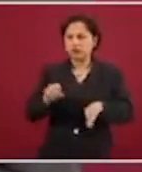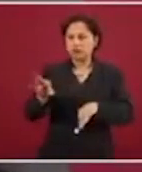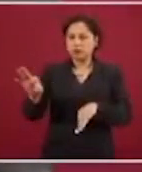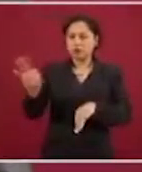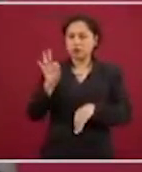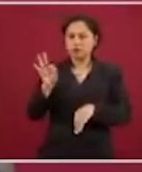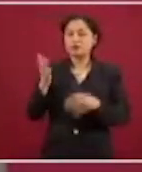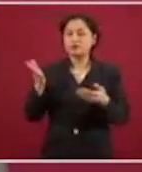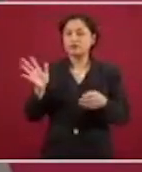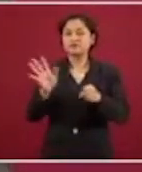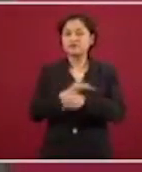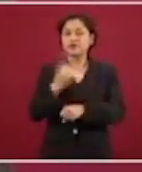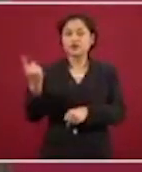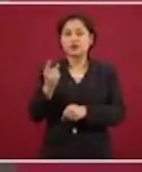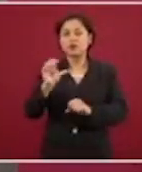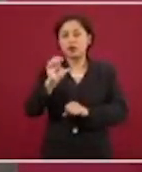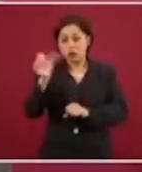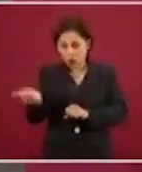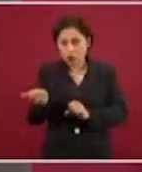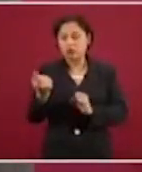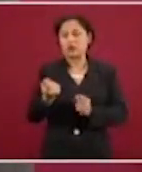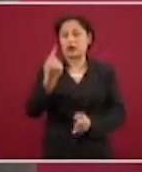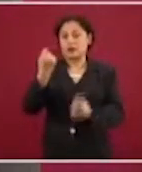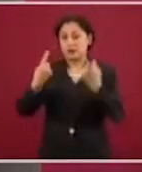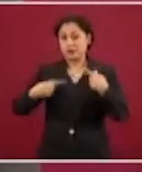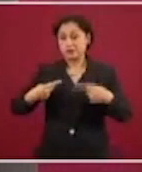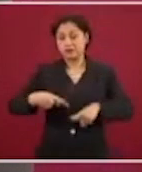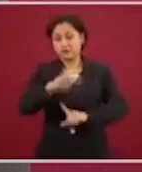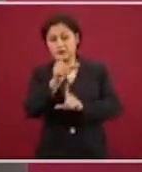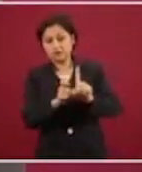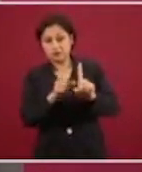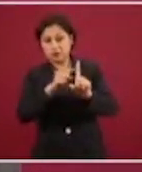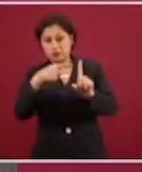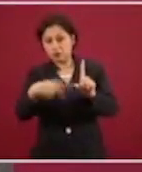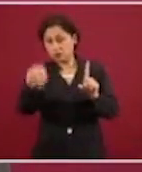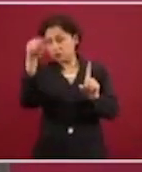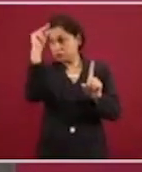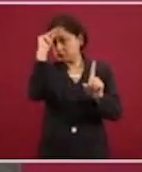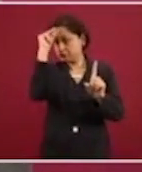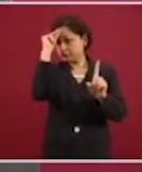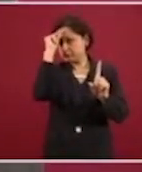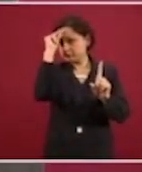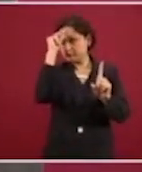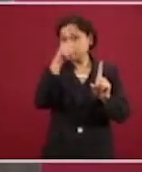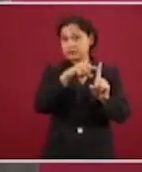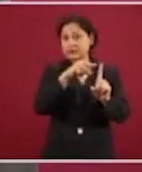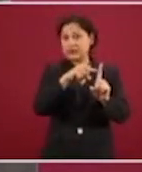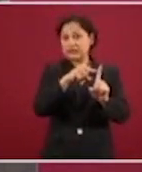los intelectuales orgánicos pues no son muy conocidos.